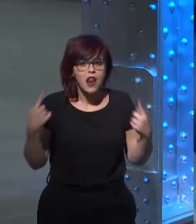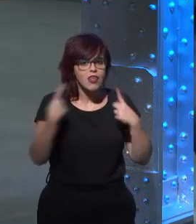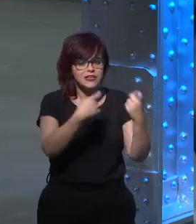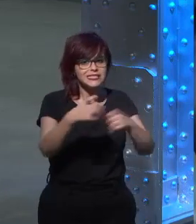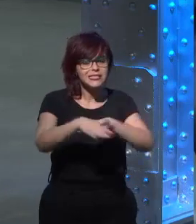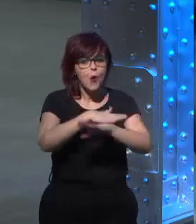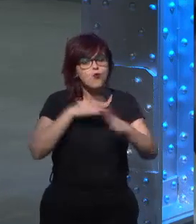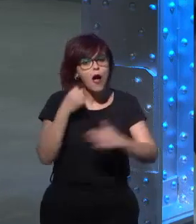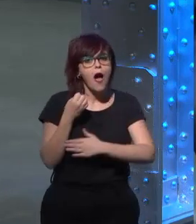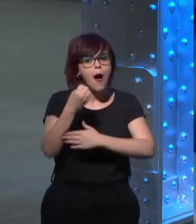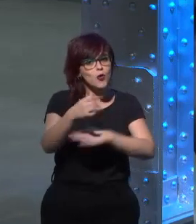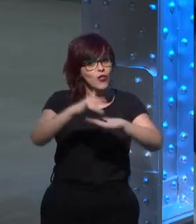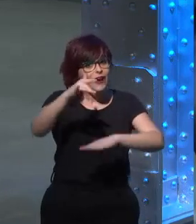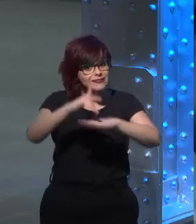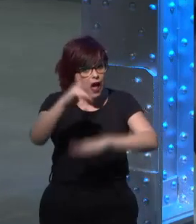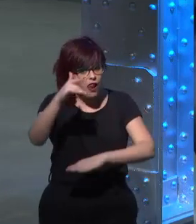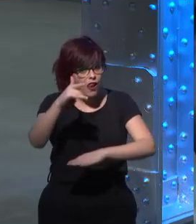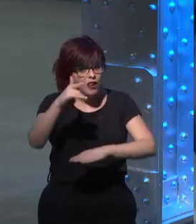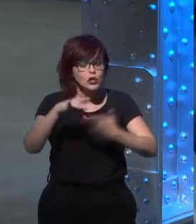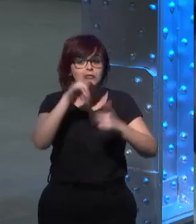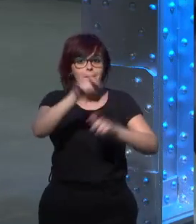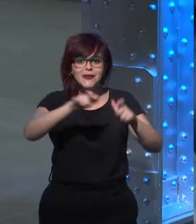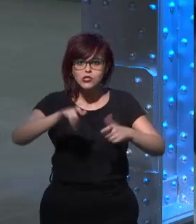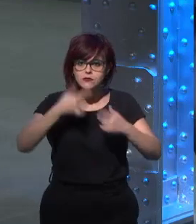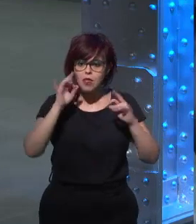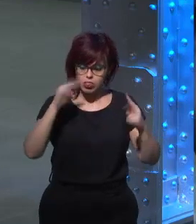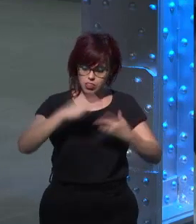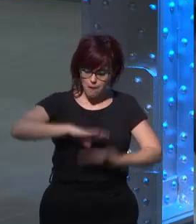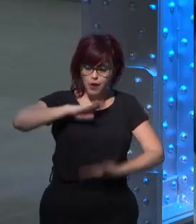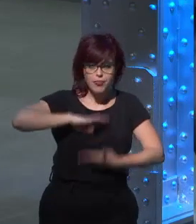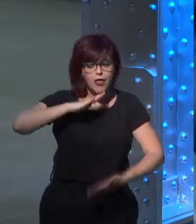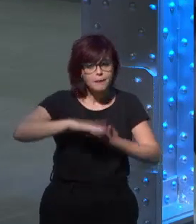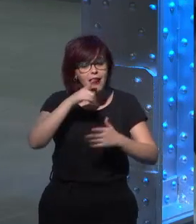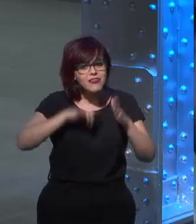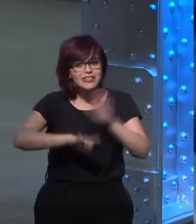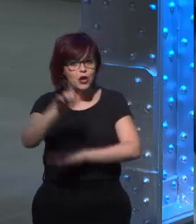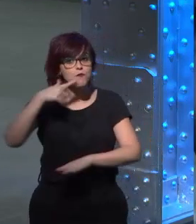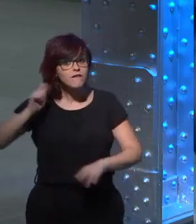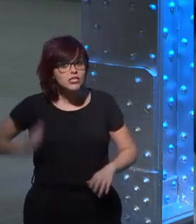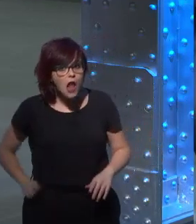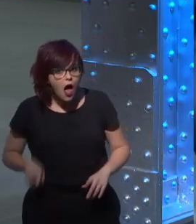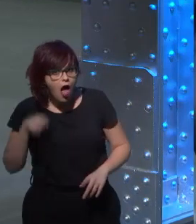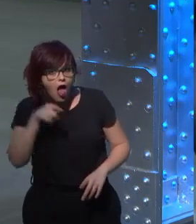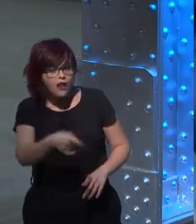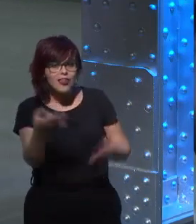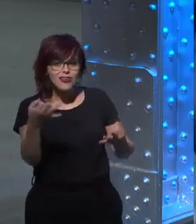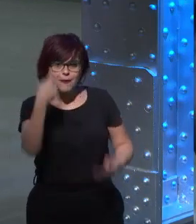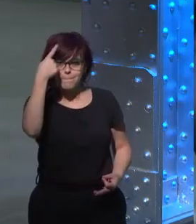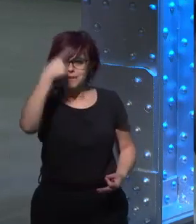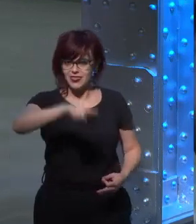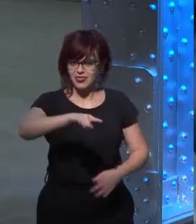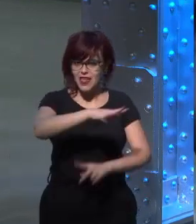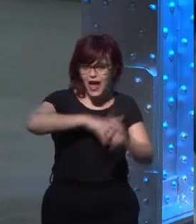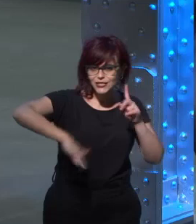soporte digital y, por lo tanto, las personas que realmente estén competenciadas para eso y que quieran desarrollar esas profesiones van a tener que saber de